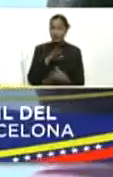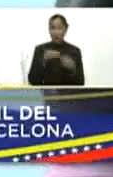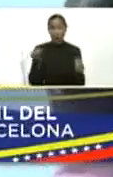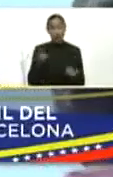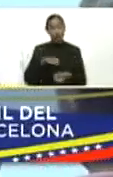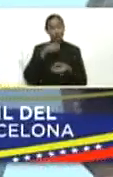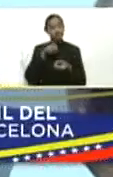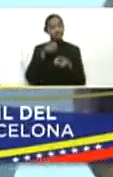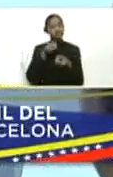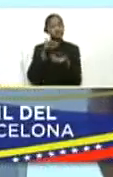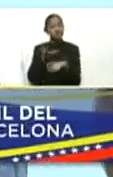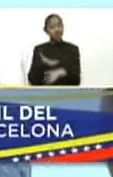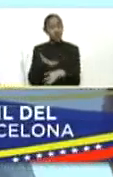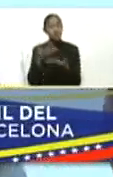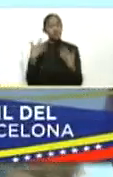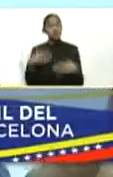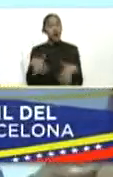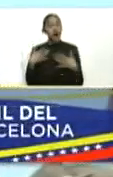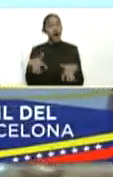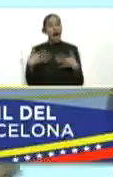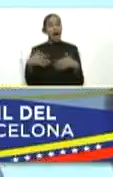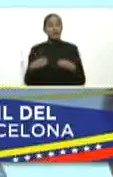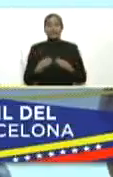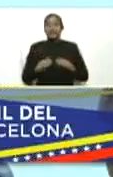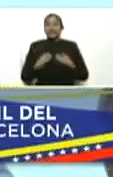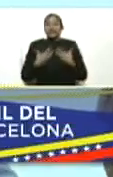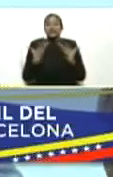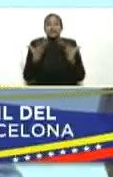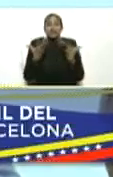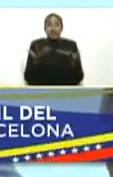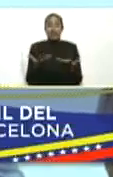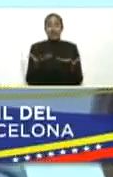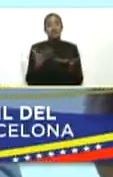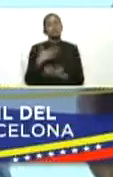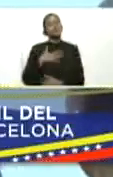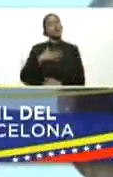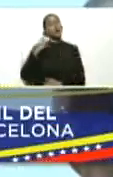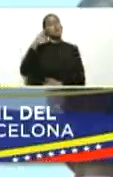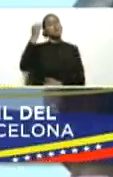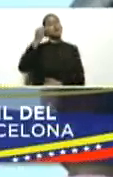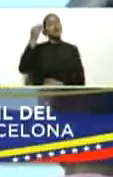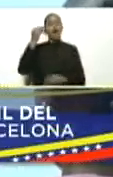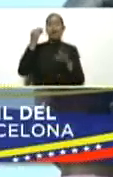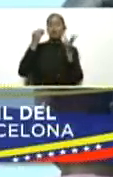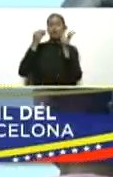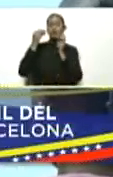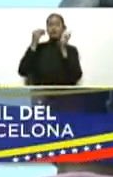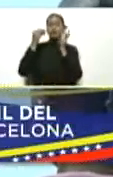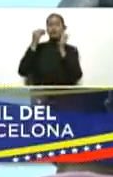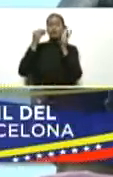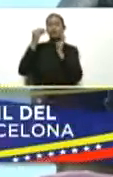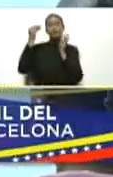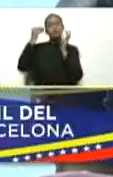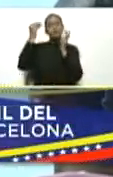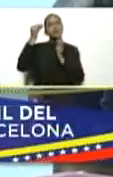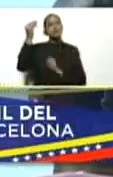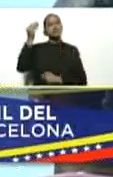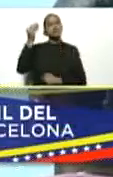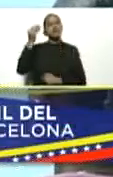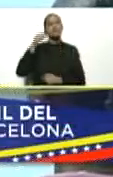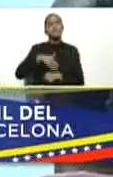Está inspirado. Cuando tú estabas diciendo tu inspiración, yo pensé en José Gervasio Artigas, el gran